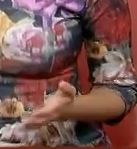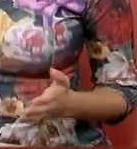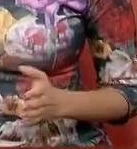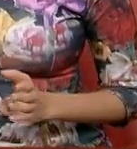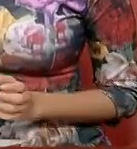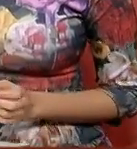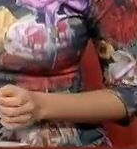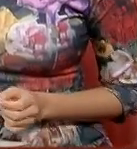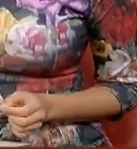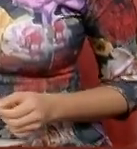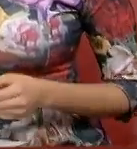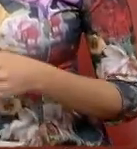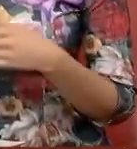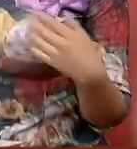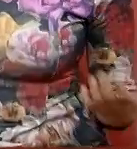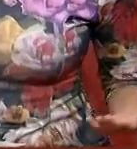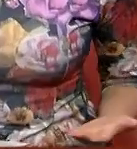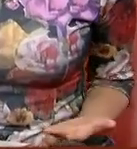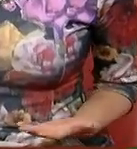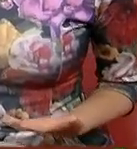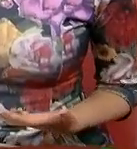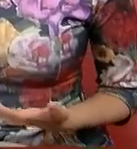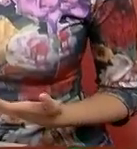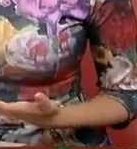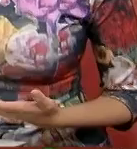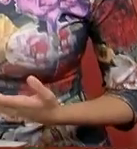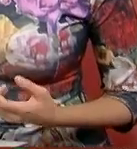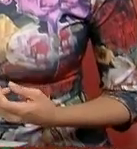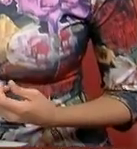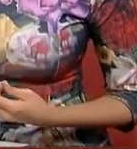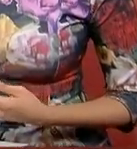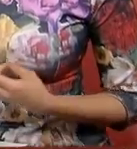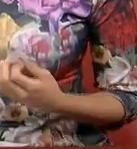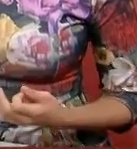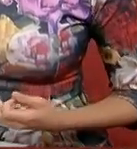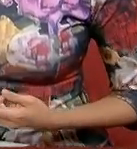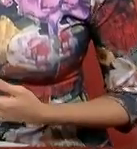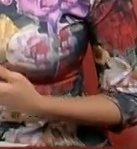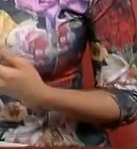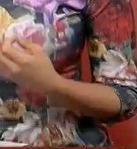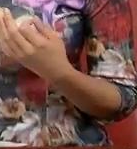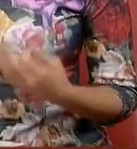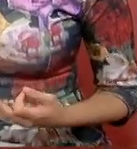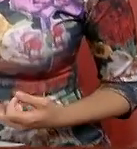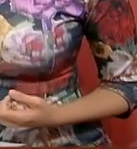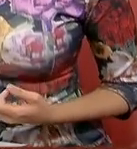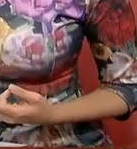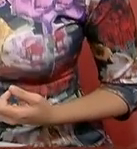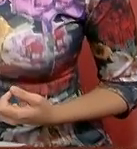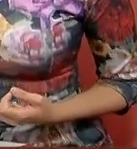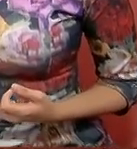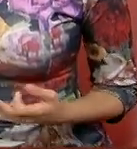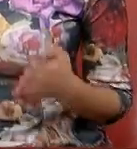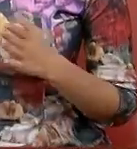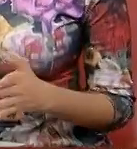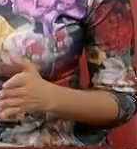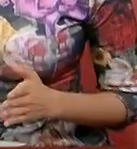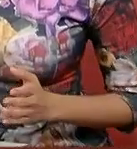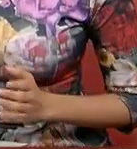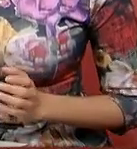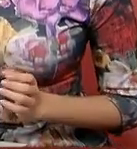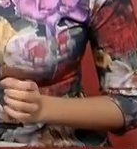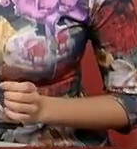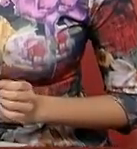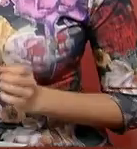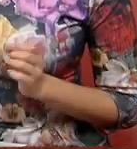campañas políticas en Estados Unidos. Ya habíamos comentado hace unos días sobre una campaña que se llama Diles que Voten, que tiene la